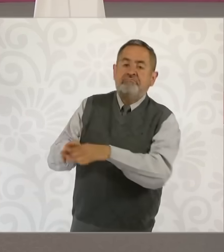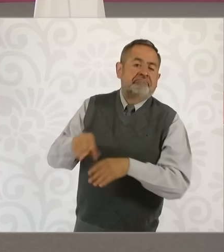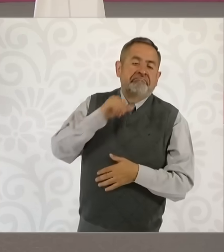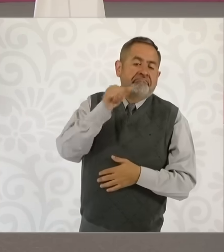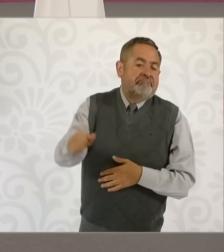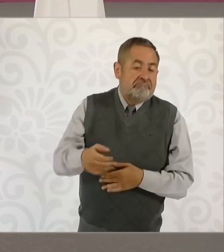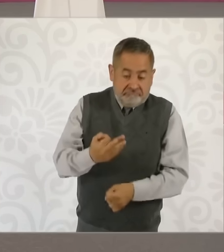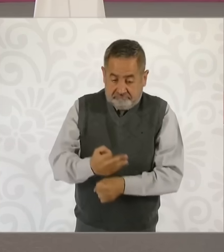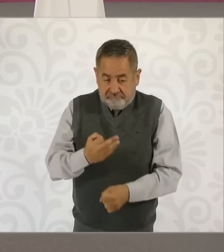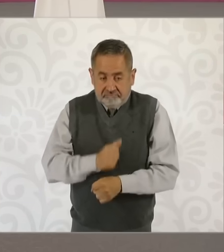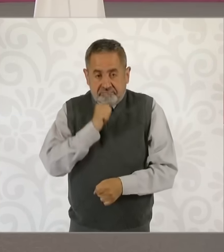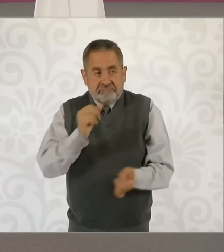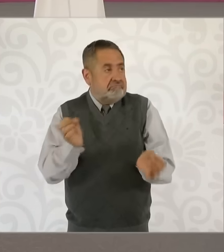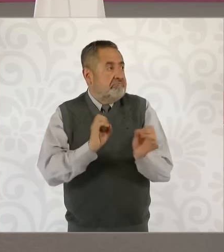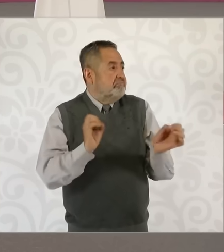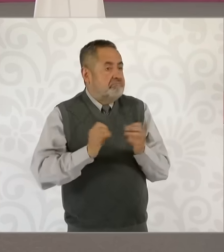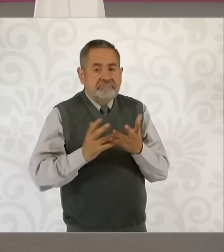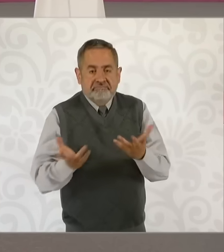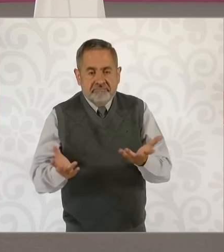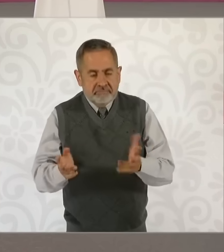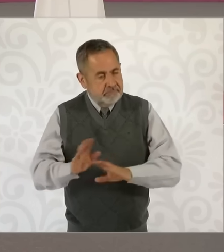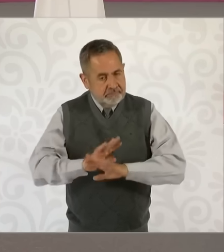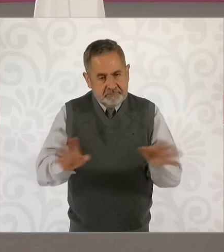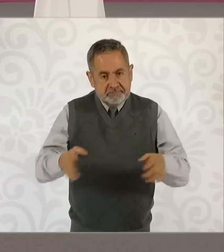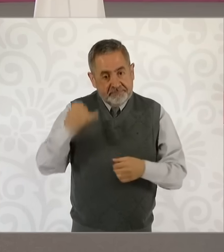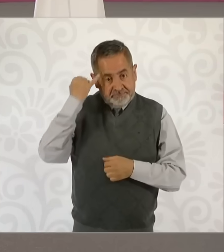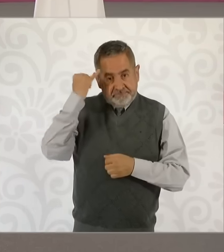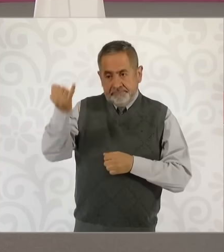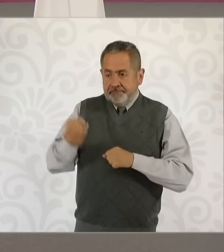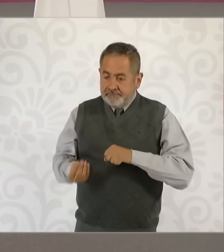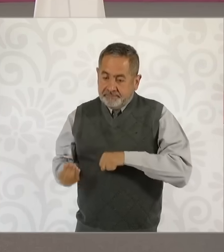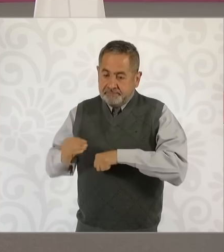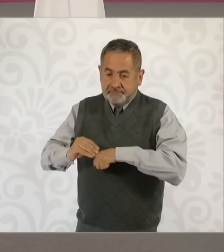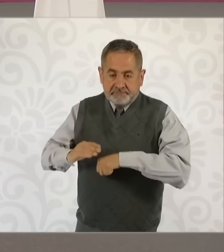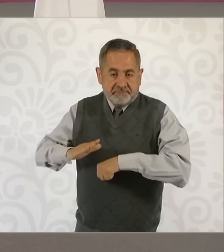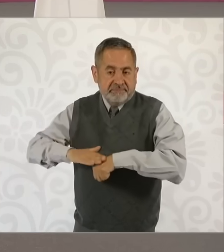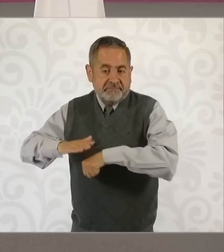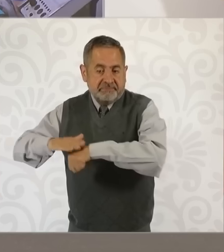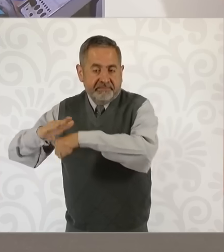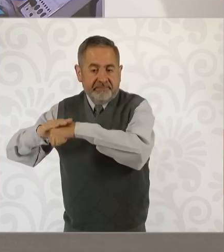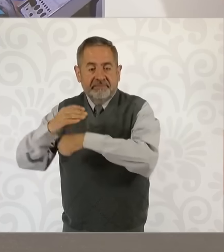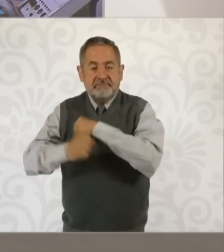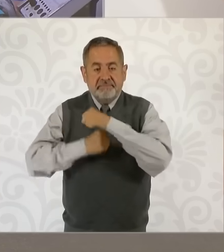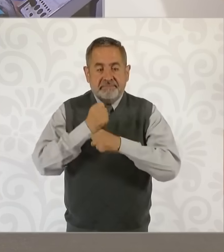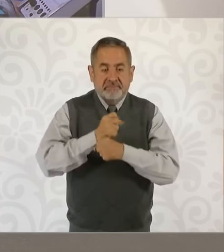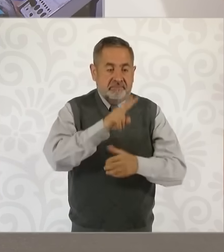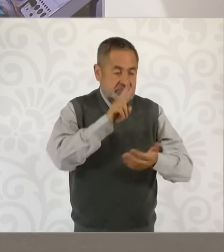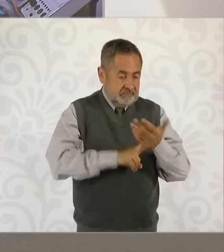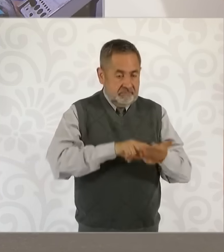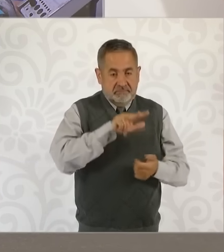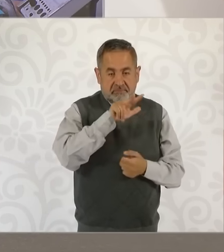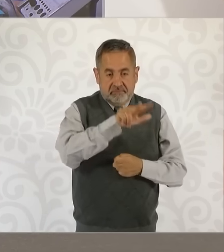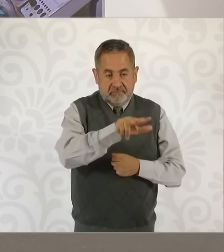especialistas. Entonces, este incremento del 2018